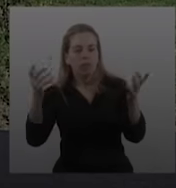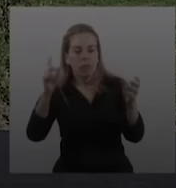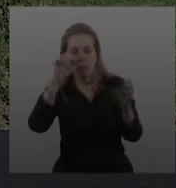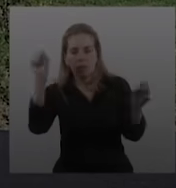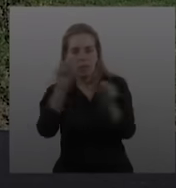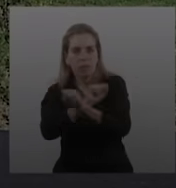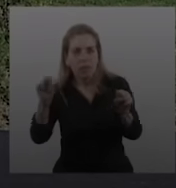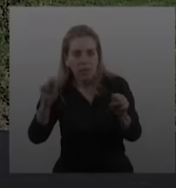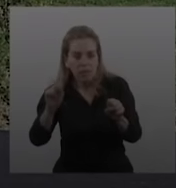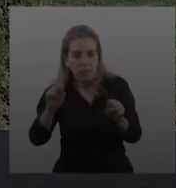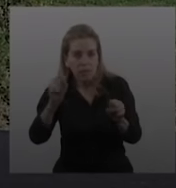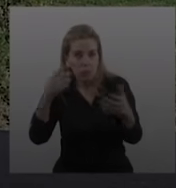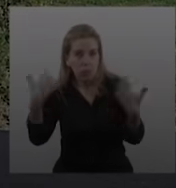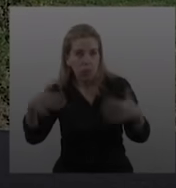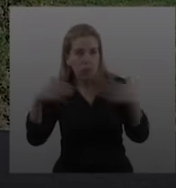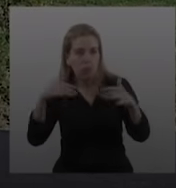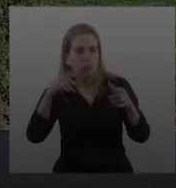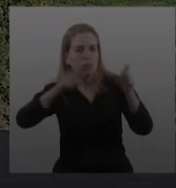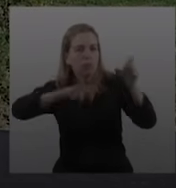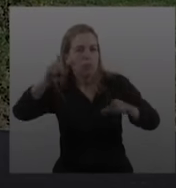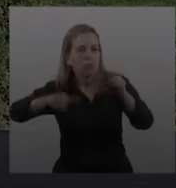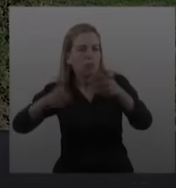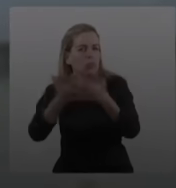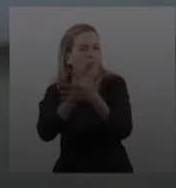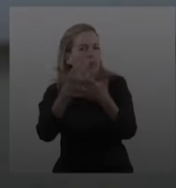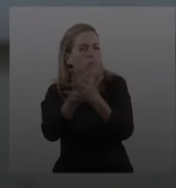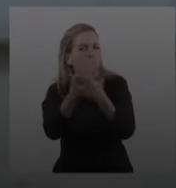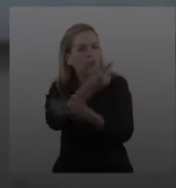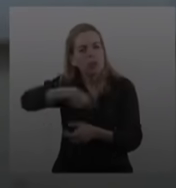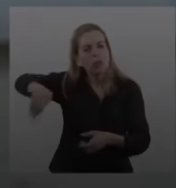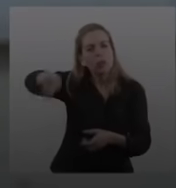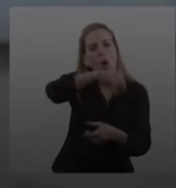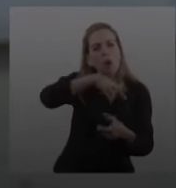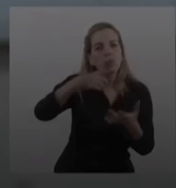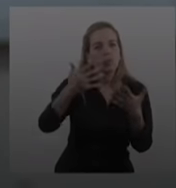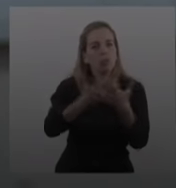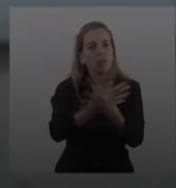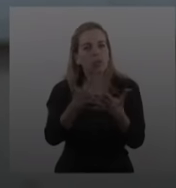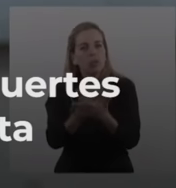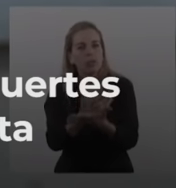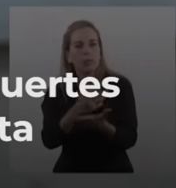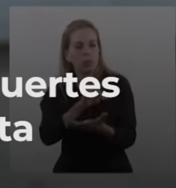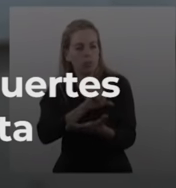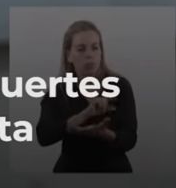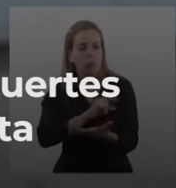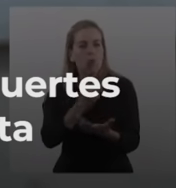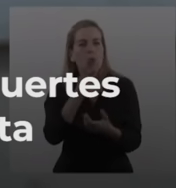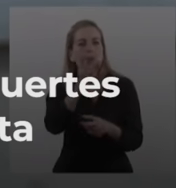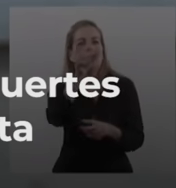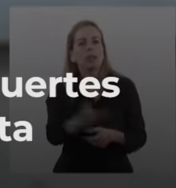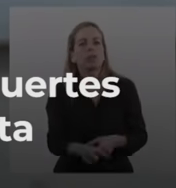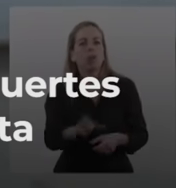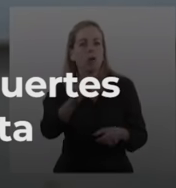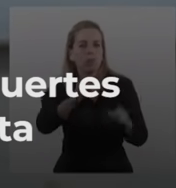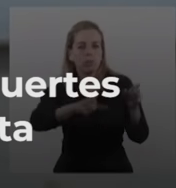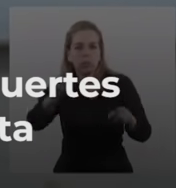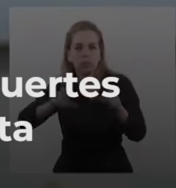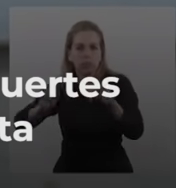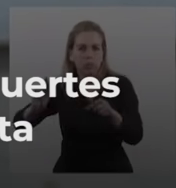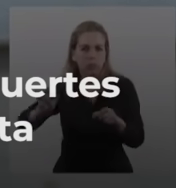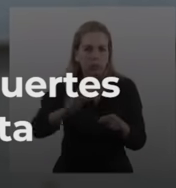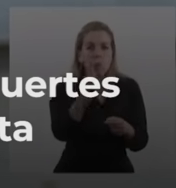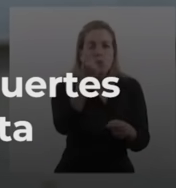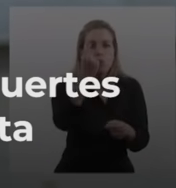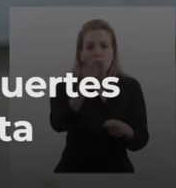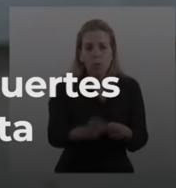estamos sufriendo mucho. La verdad es que todos nosotros sufrimos cuando hubo un muerto. No